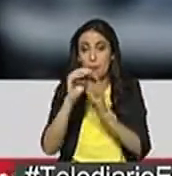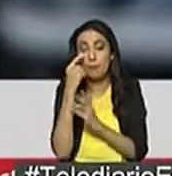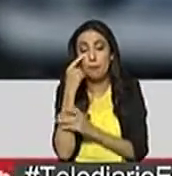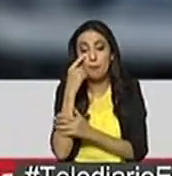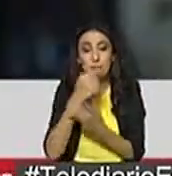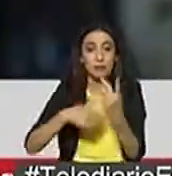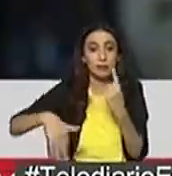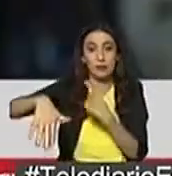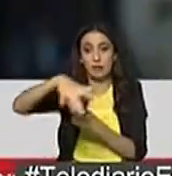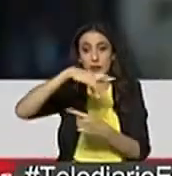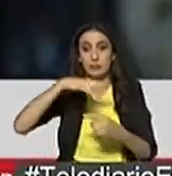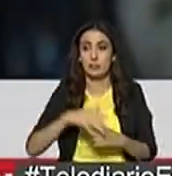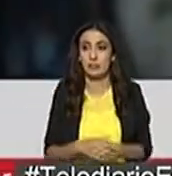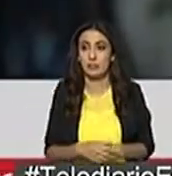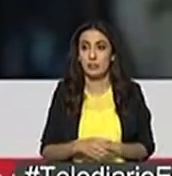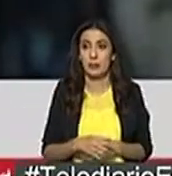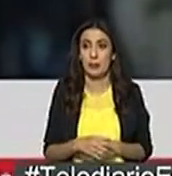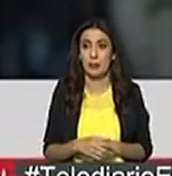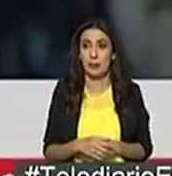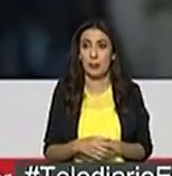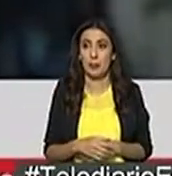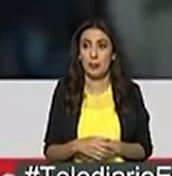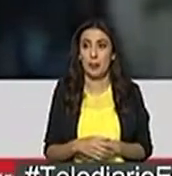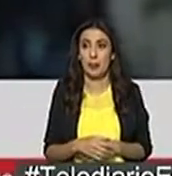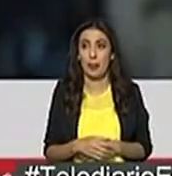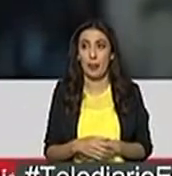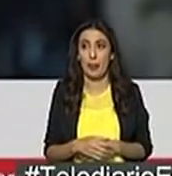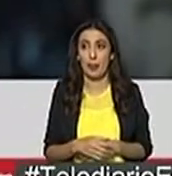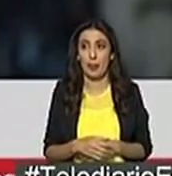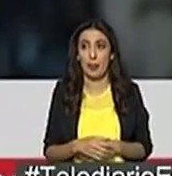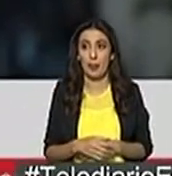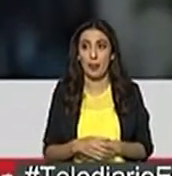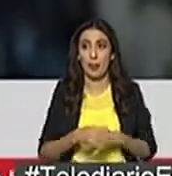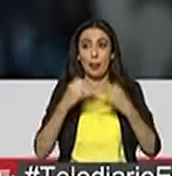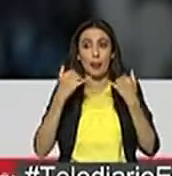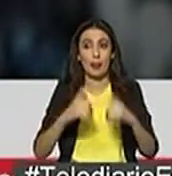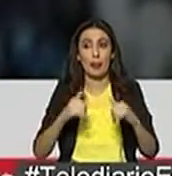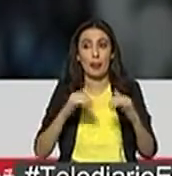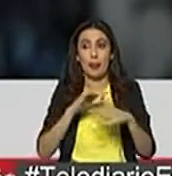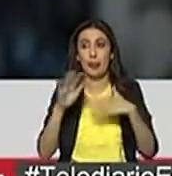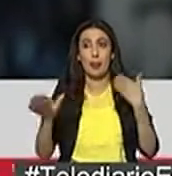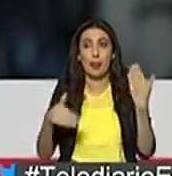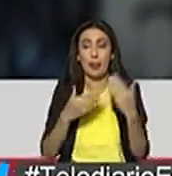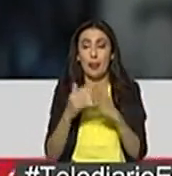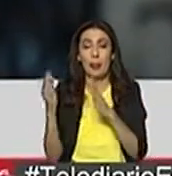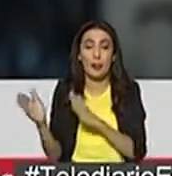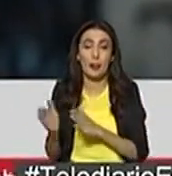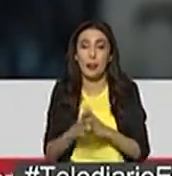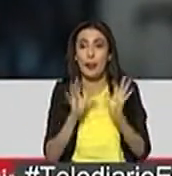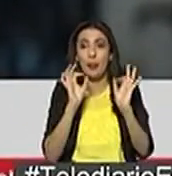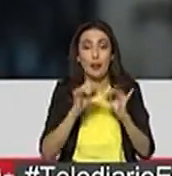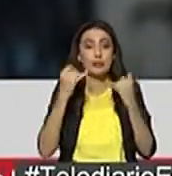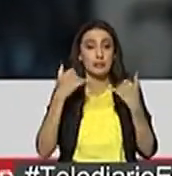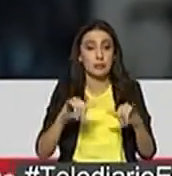a través del juego. El juego es el idioma que todos los niños hablan. Es el